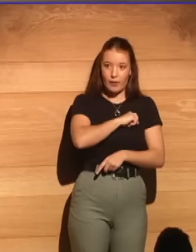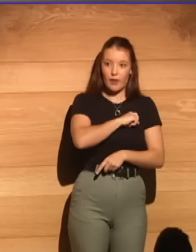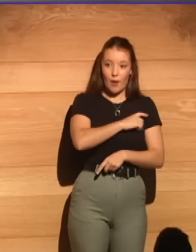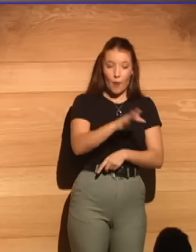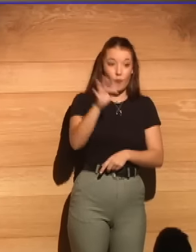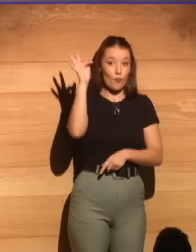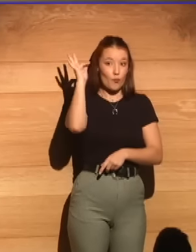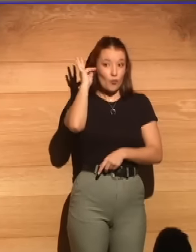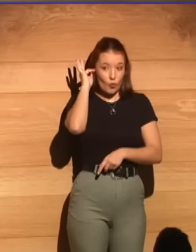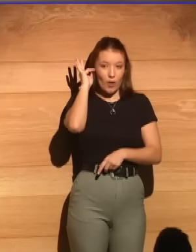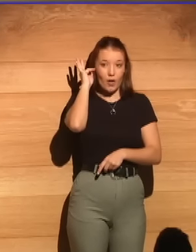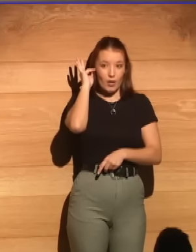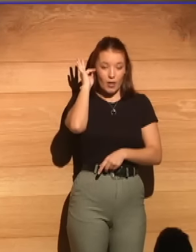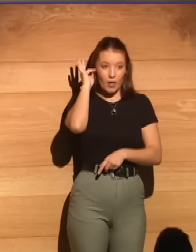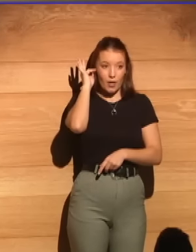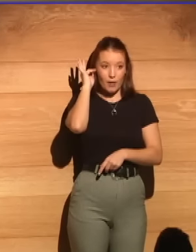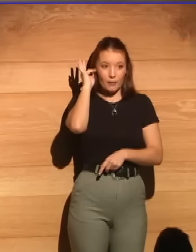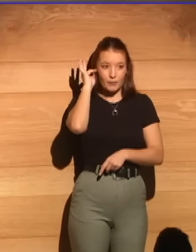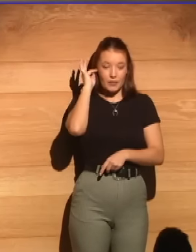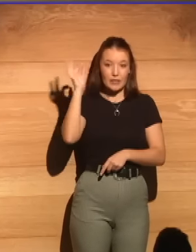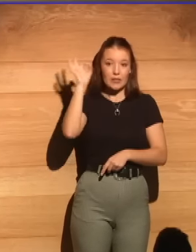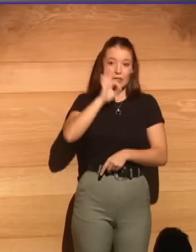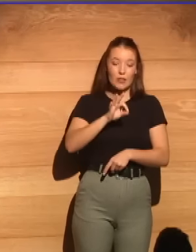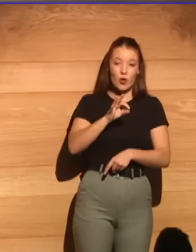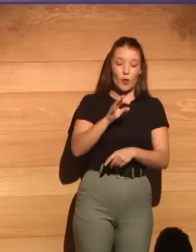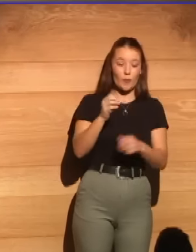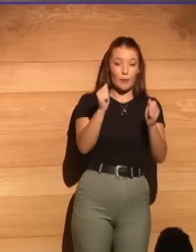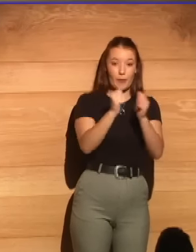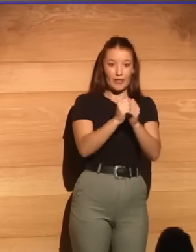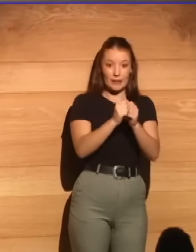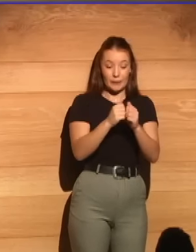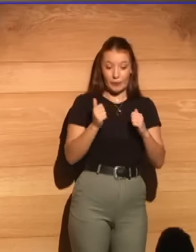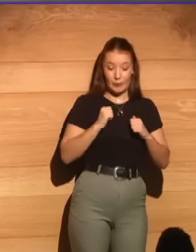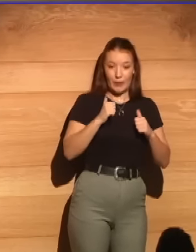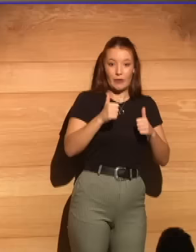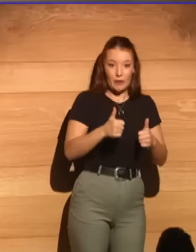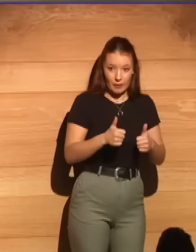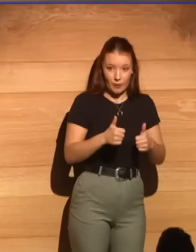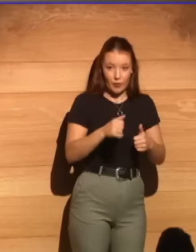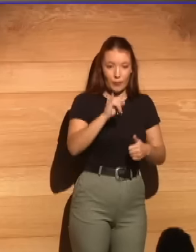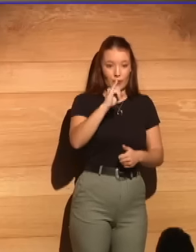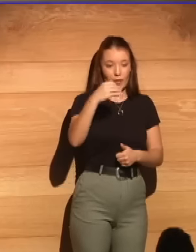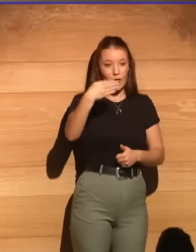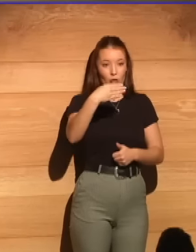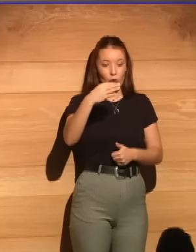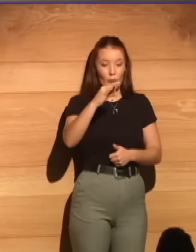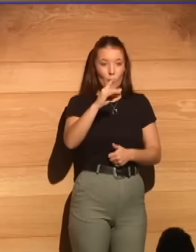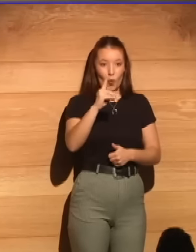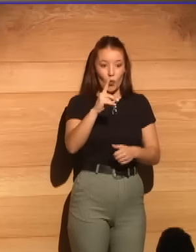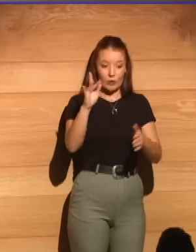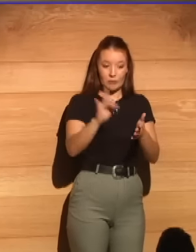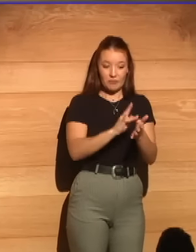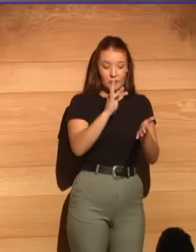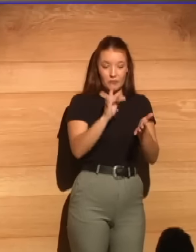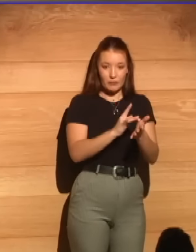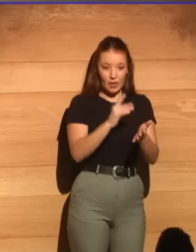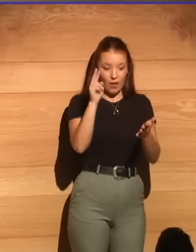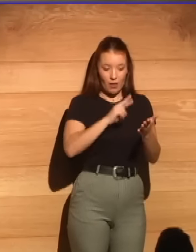no, mejor dicho, a principios del siglo pasado, a principios del siglo XX, fue la precursora del ebook. Sí. Es Antoñita Ruiz, sí,